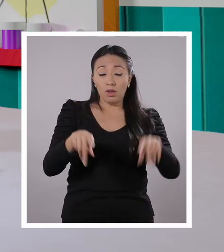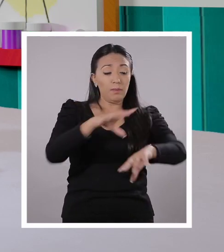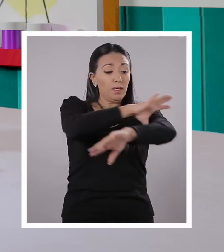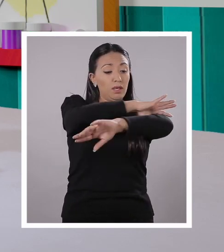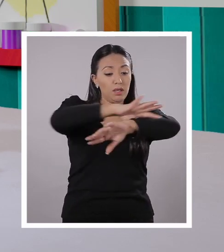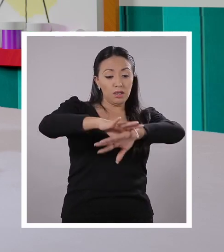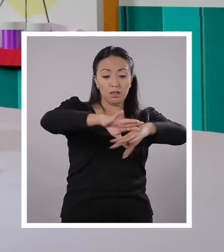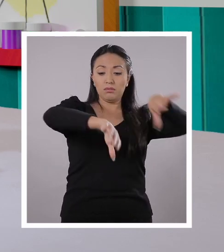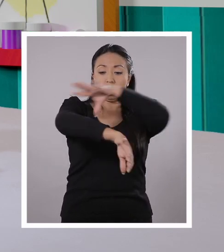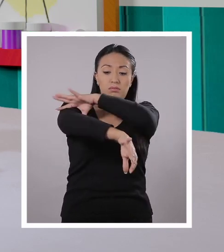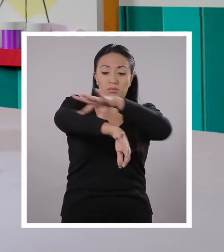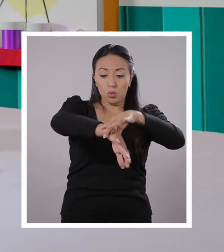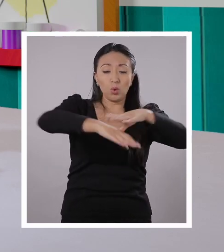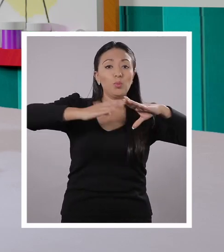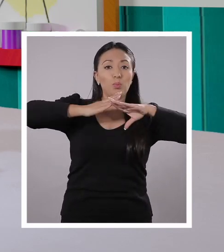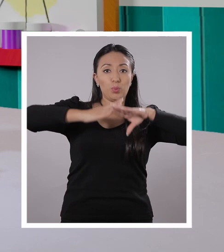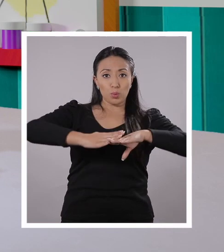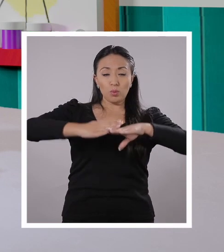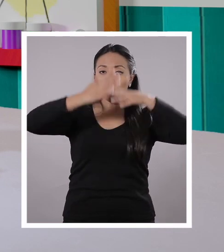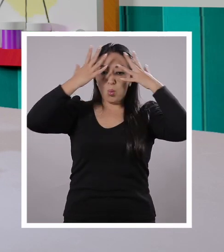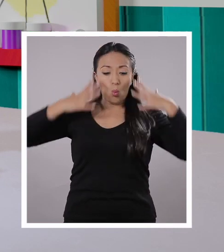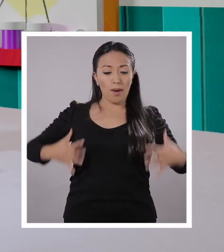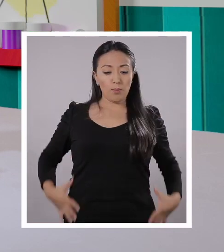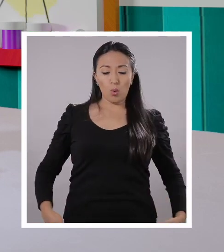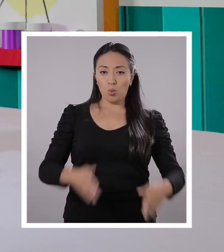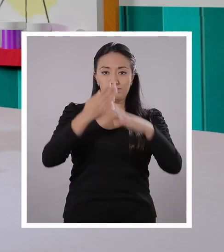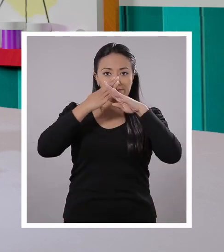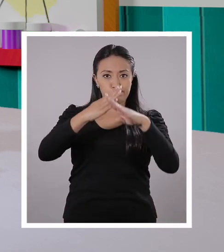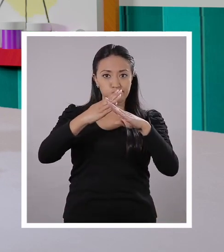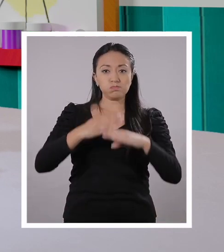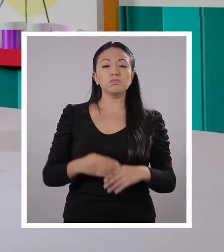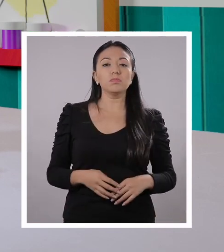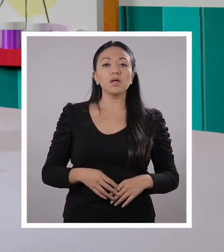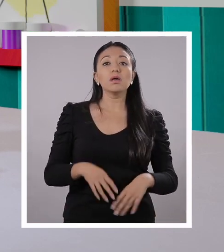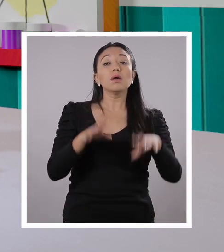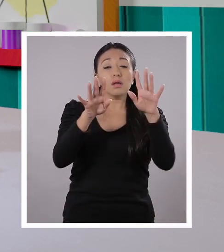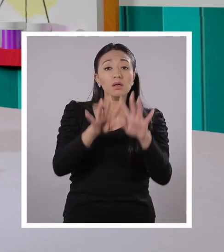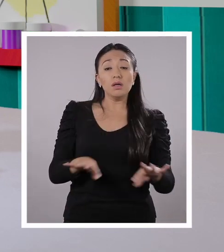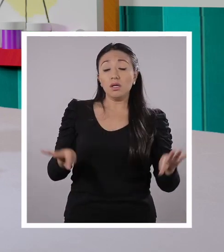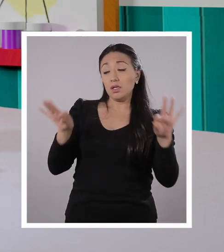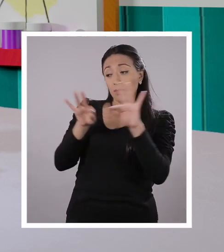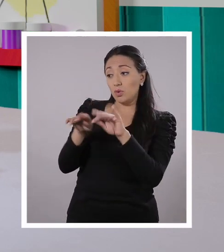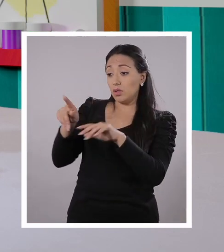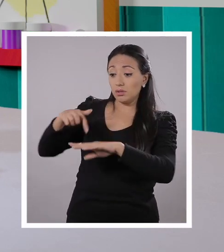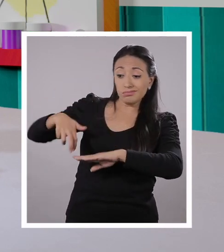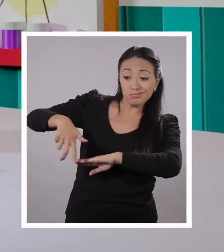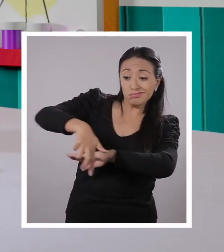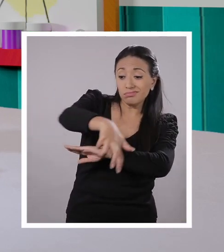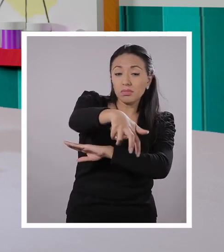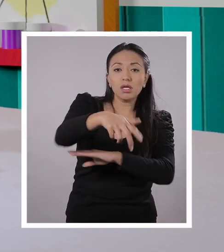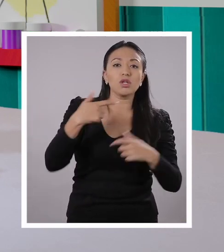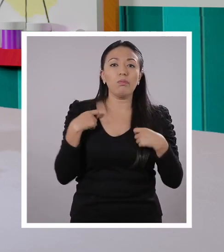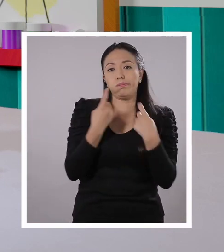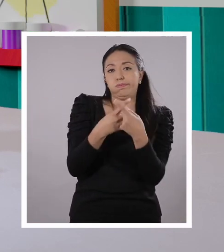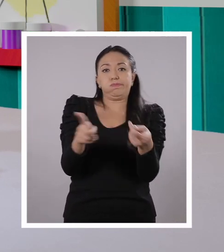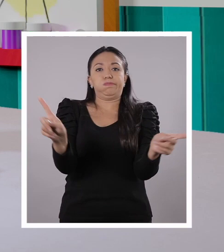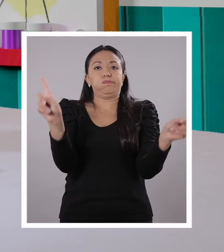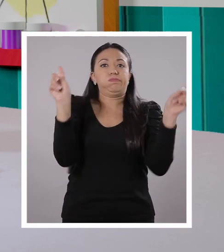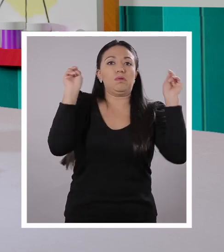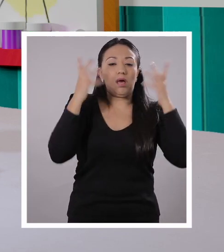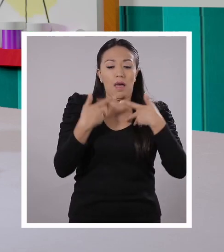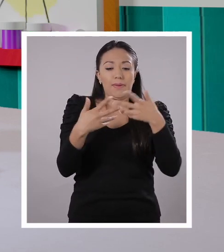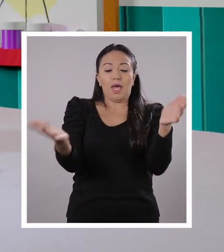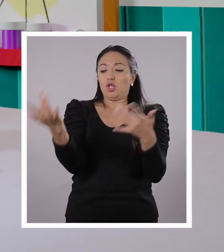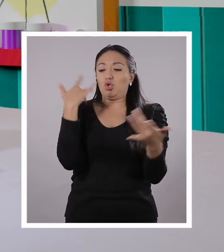lo dijimos? Podemos utilizar manga larga, cubrirnos todo el cuerpo. Ajá. Lo importante es que cuando vamos a la calle, nuestro cuerpo no esté